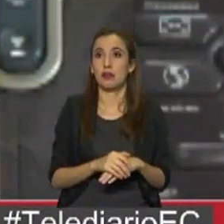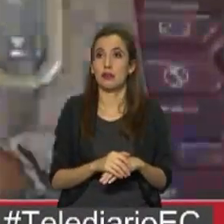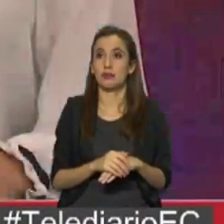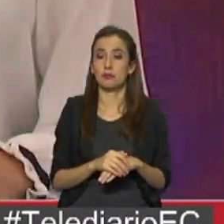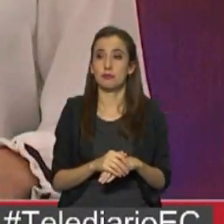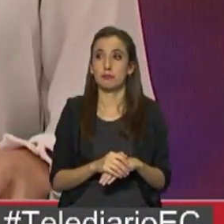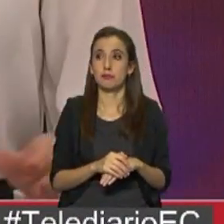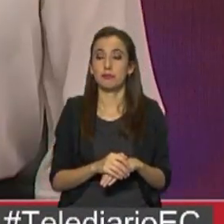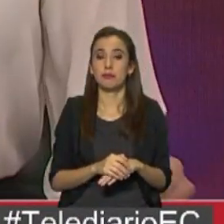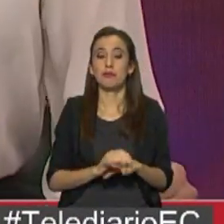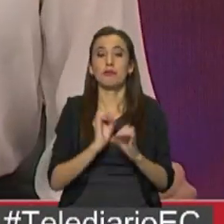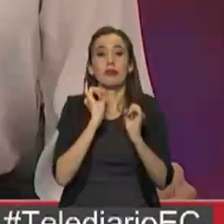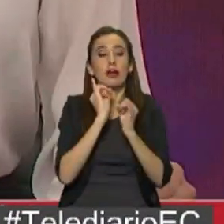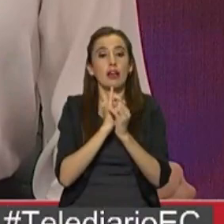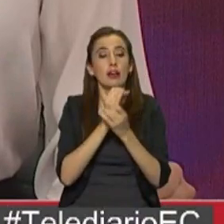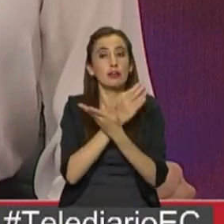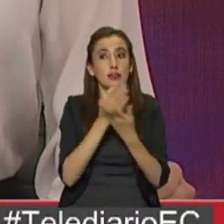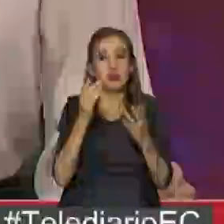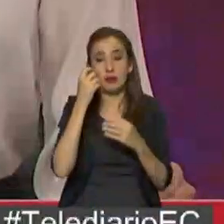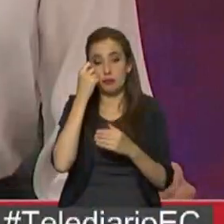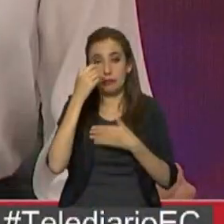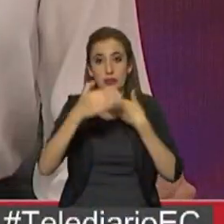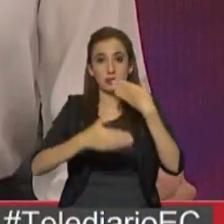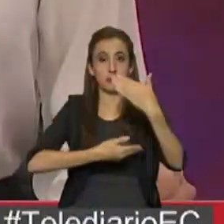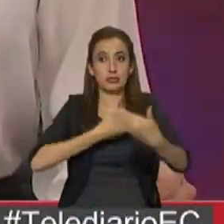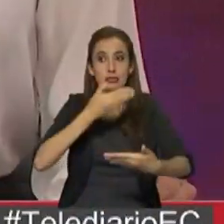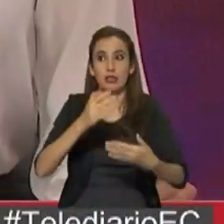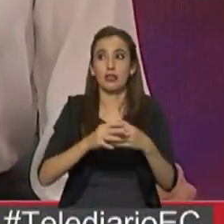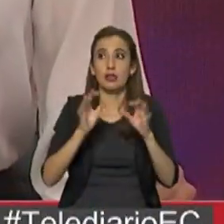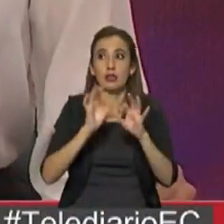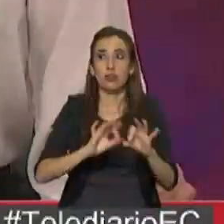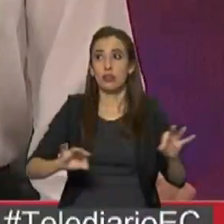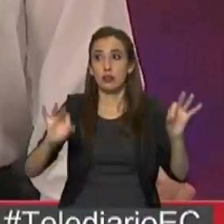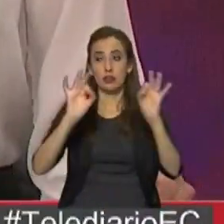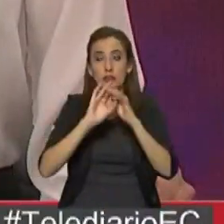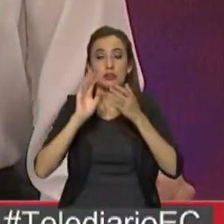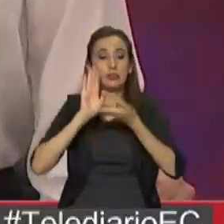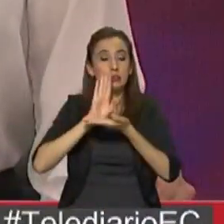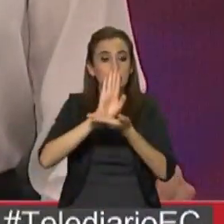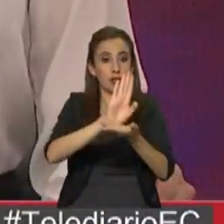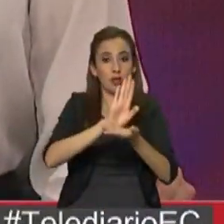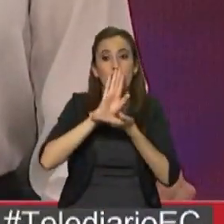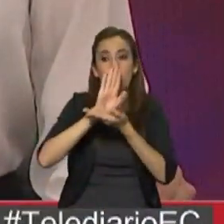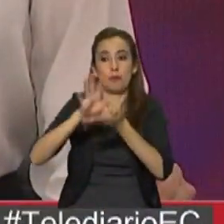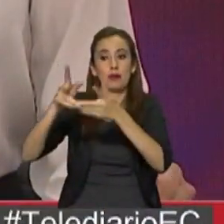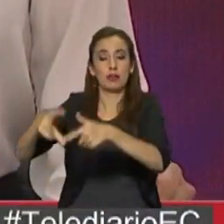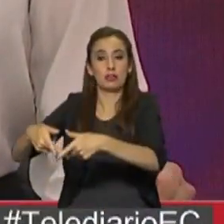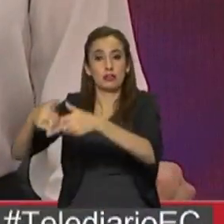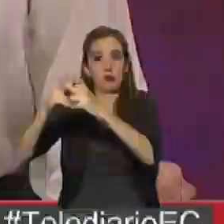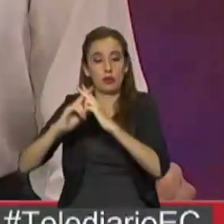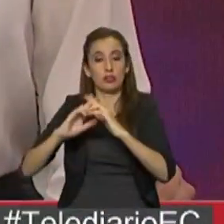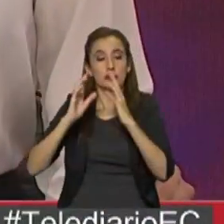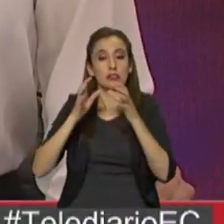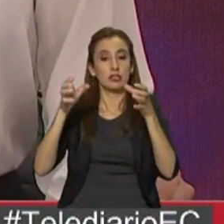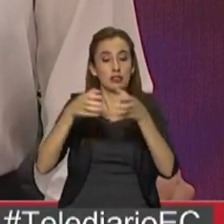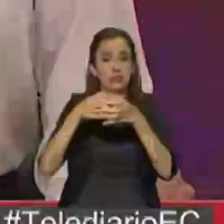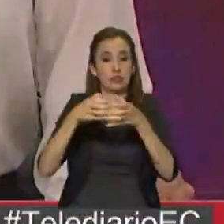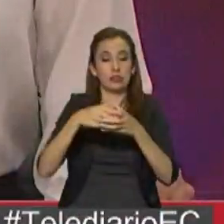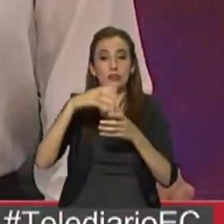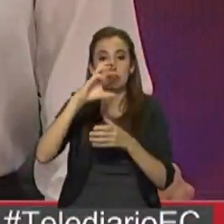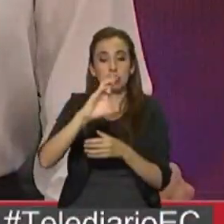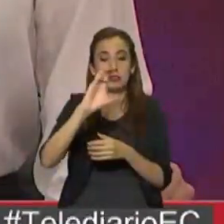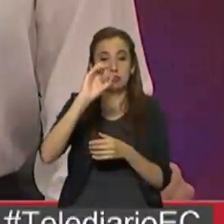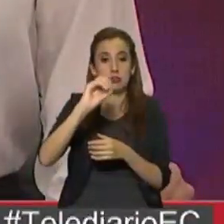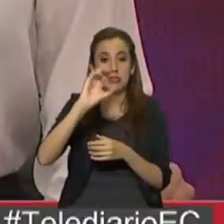ingeniero también entiendo que hay una inversión que está haciendo el banco del instituto ecuatoriano de seguridad social con la corporación financiera nacional para